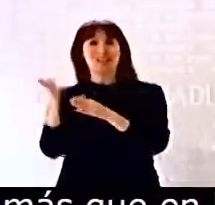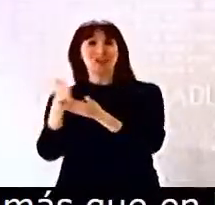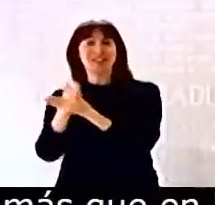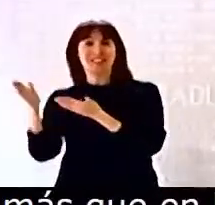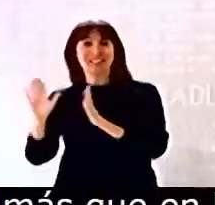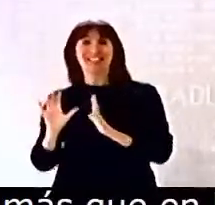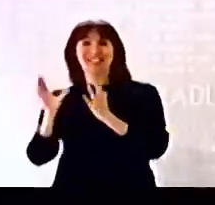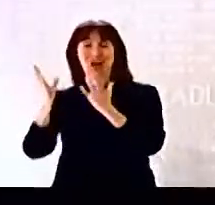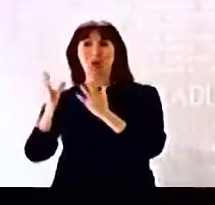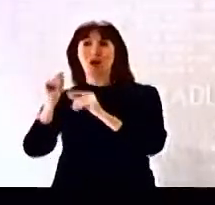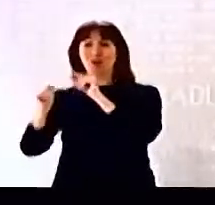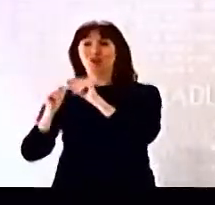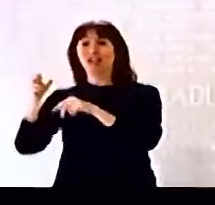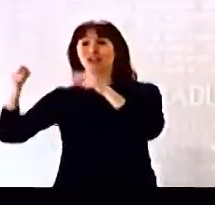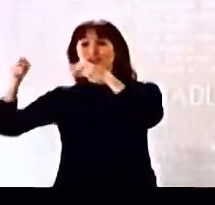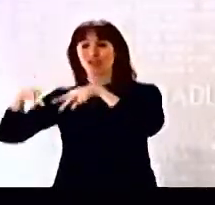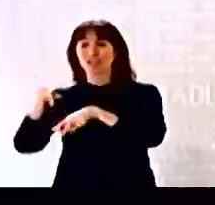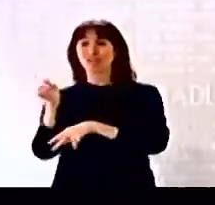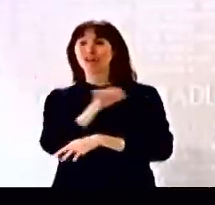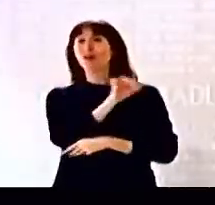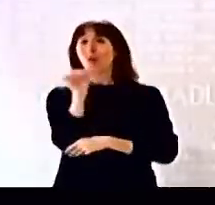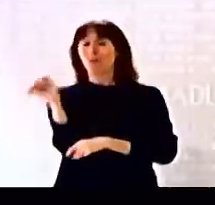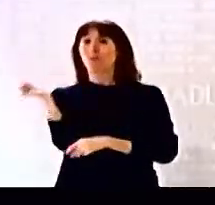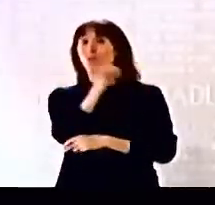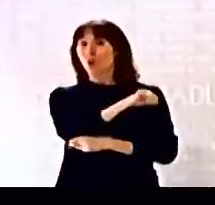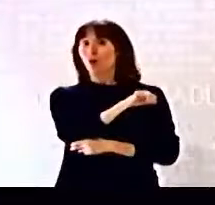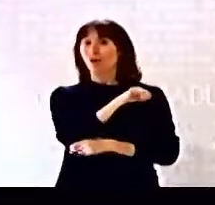Y en aquellas que se han contagiado,